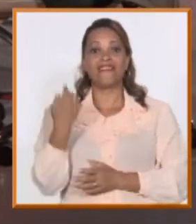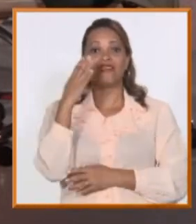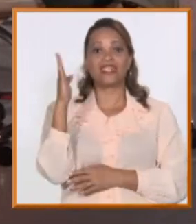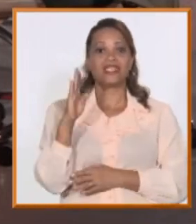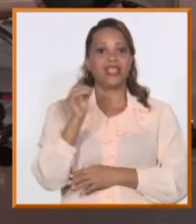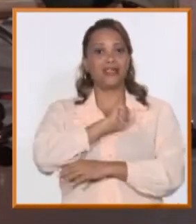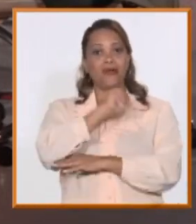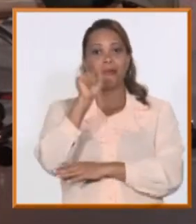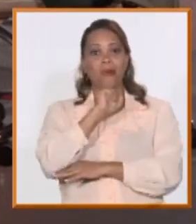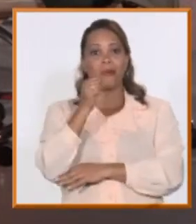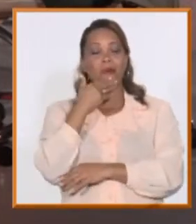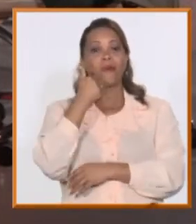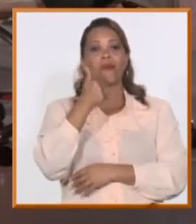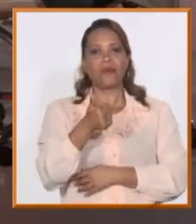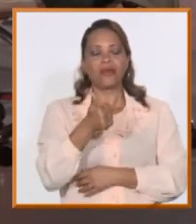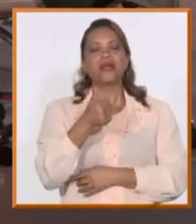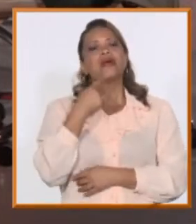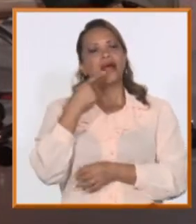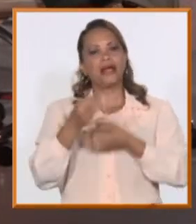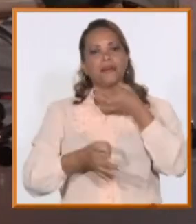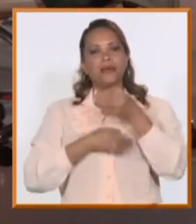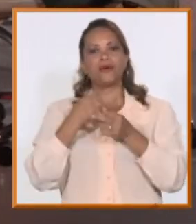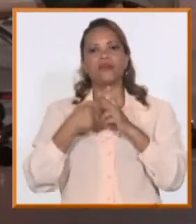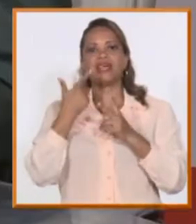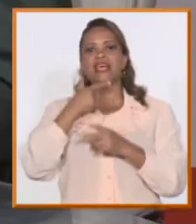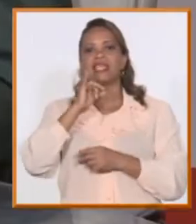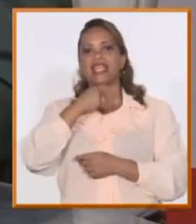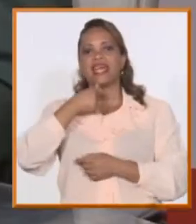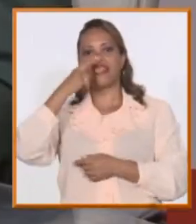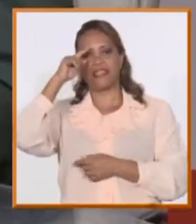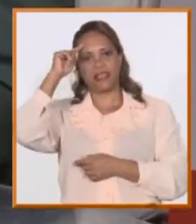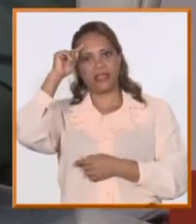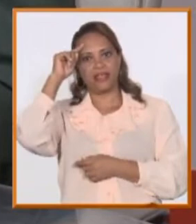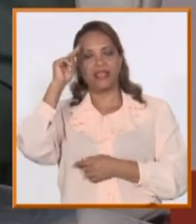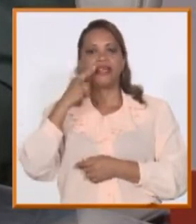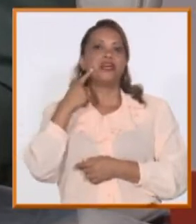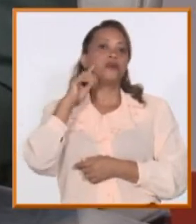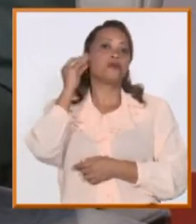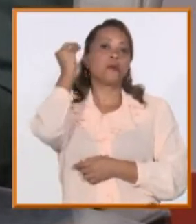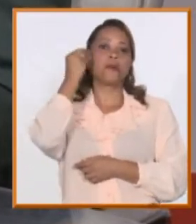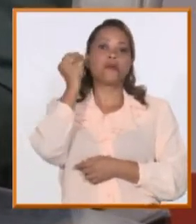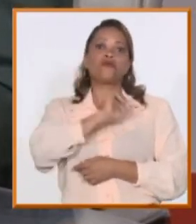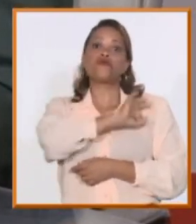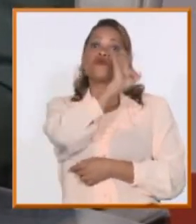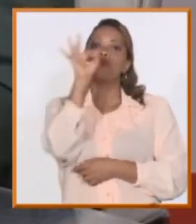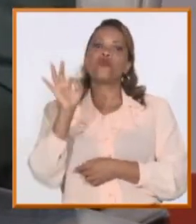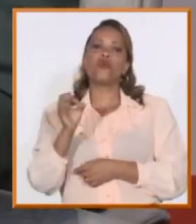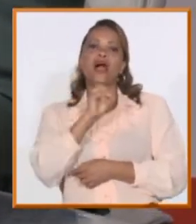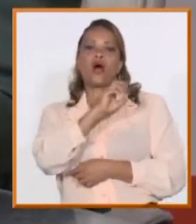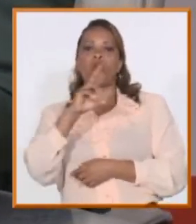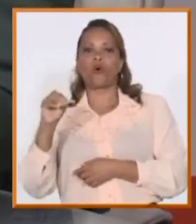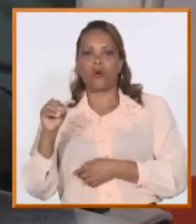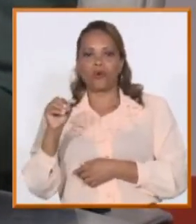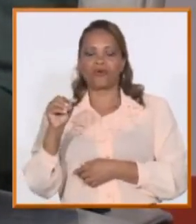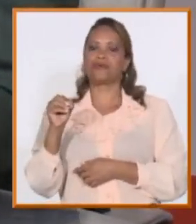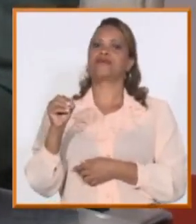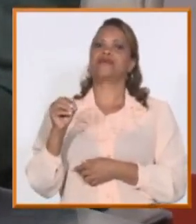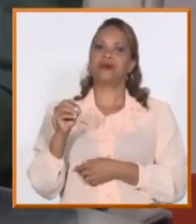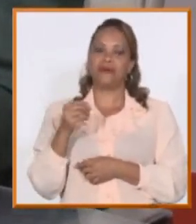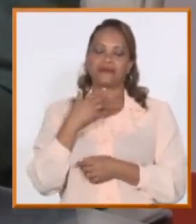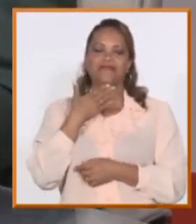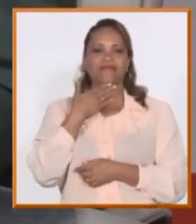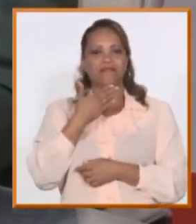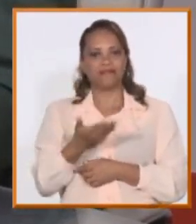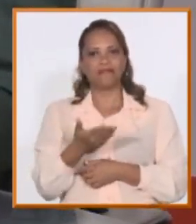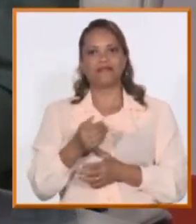ventaja apabullante. Y hay que destacar a Yarisleidi Cirilo, que no por esperado ese oro, siempre es muy agradable, y además en la manera que lo